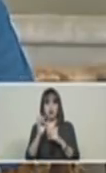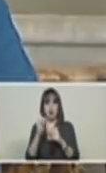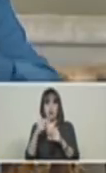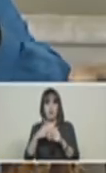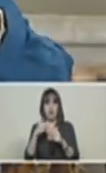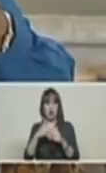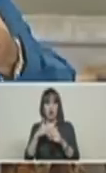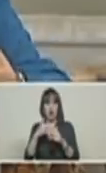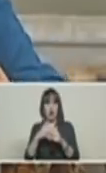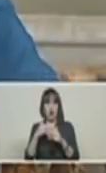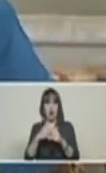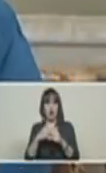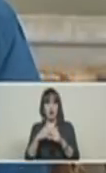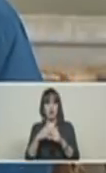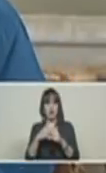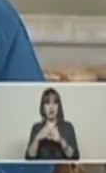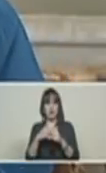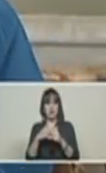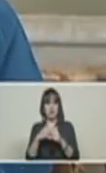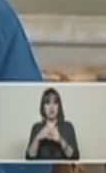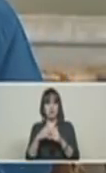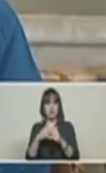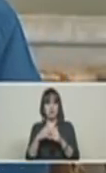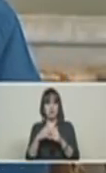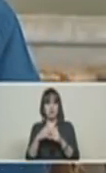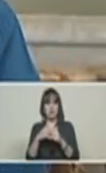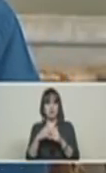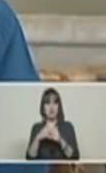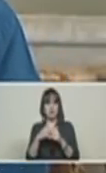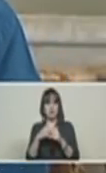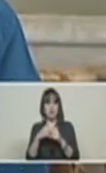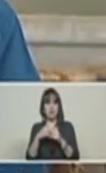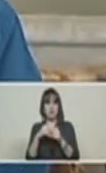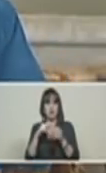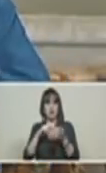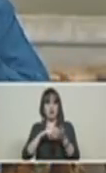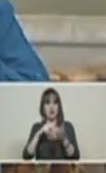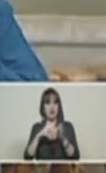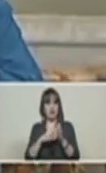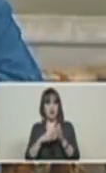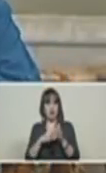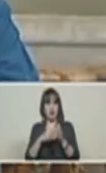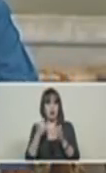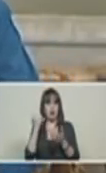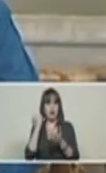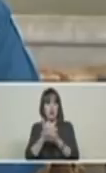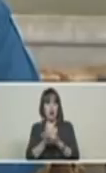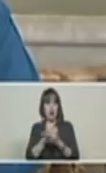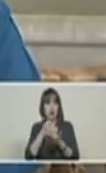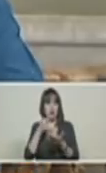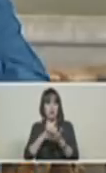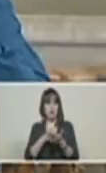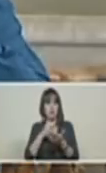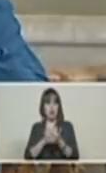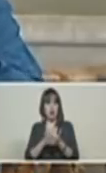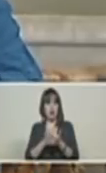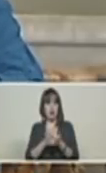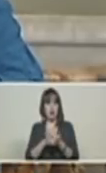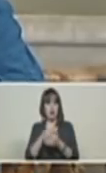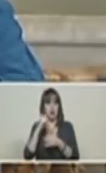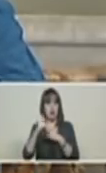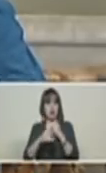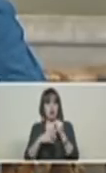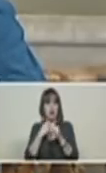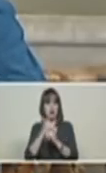papeles. Es la unidad de cuenta que marca la referencia